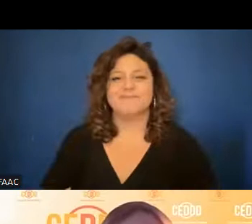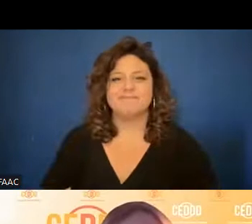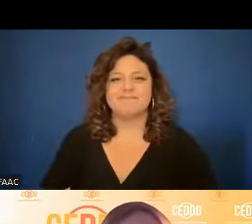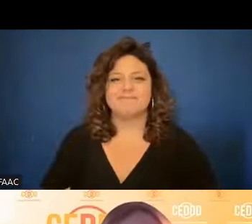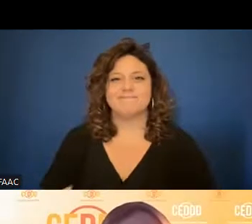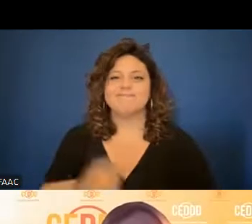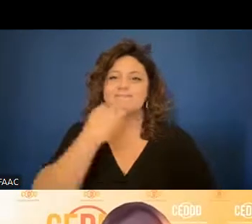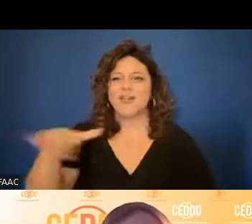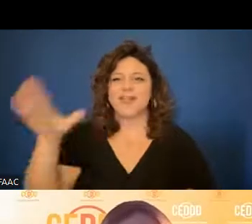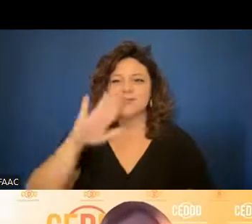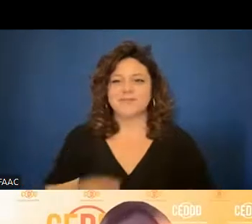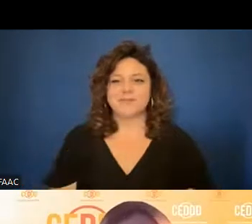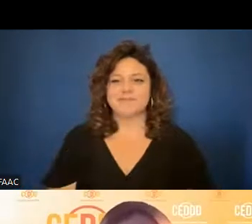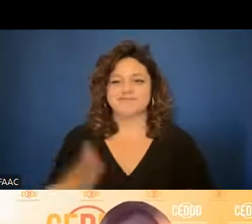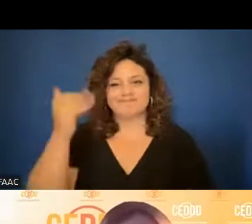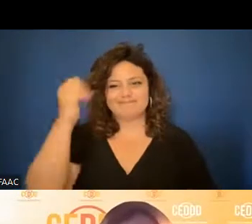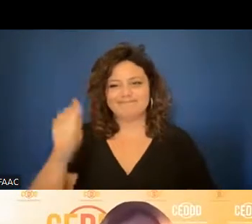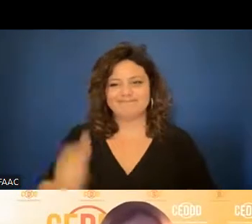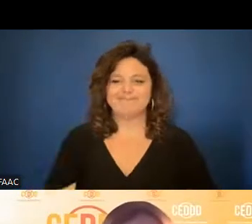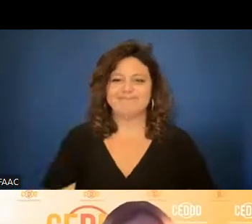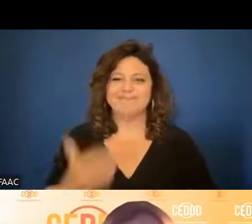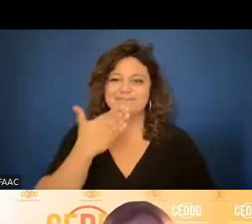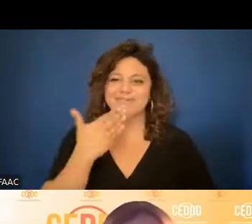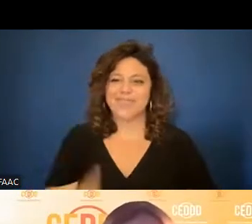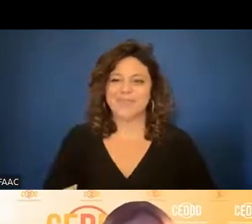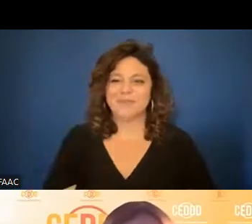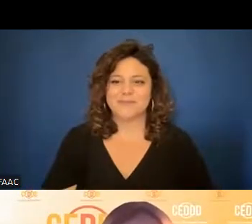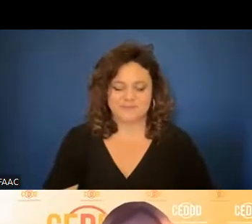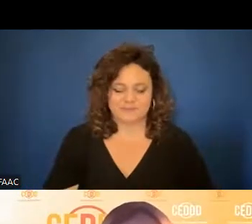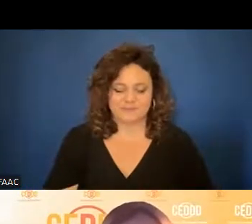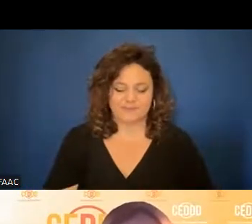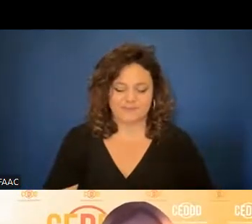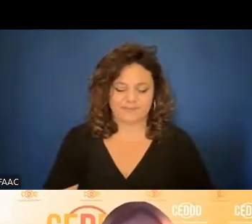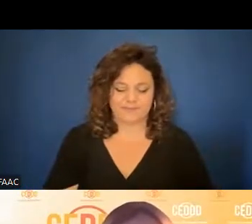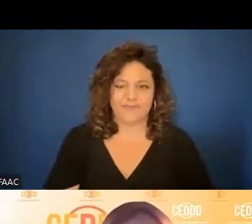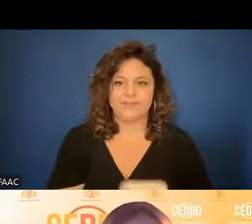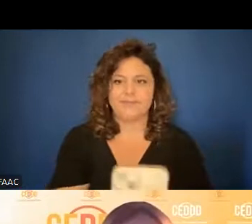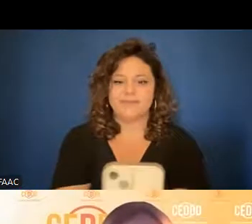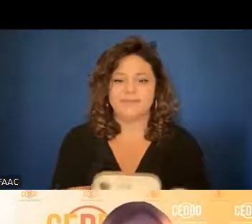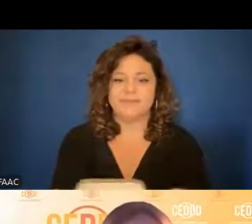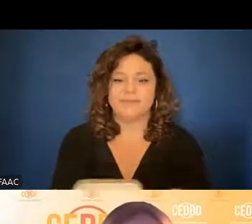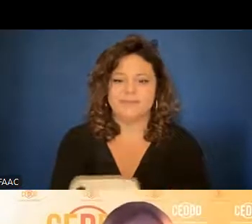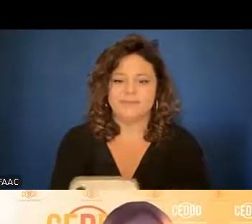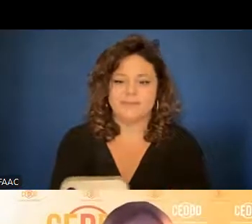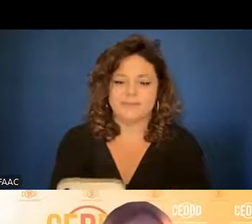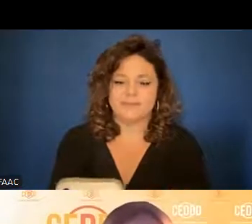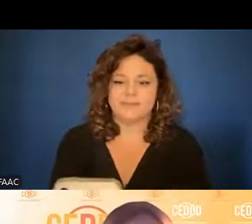vuestra participación. Muchas gracias, Marc. A vosotros. Y sin más, doy paso a Mar Ugarte para que